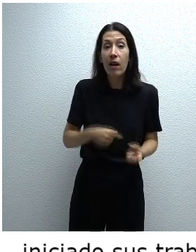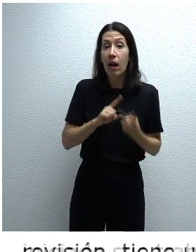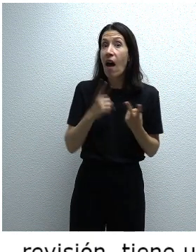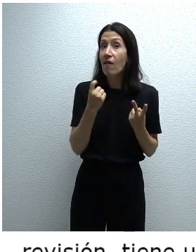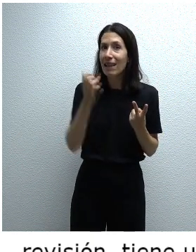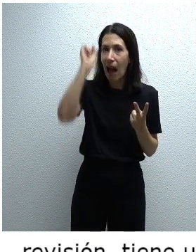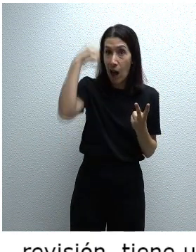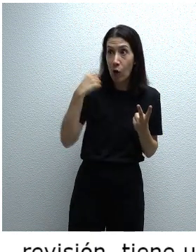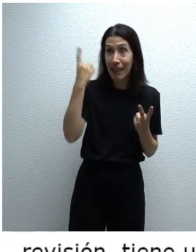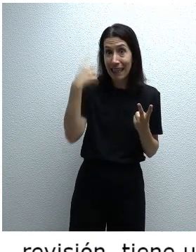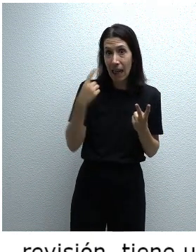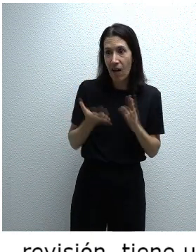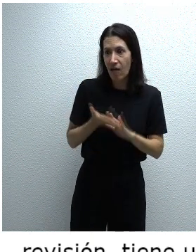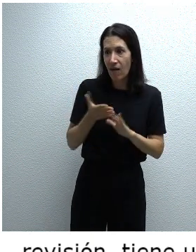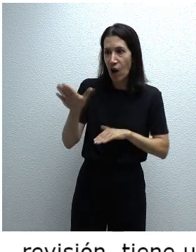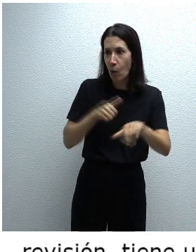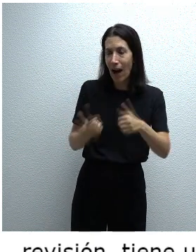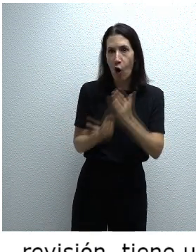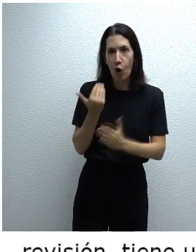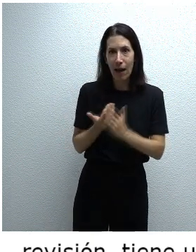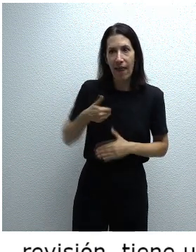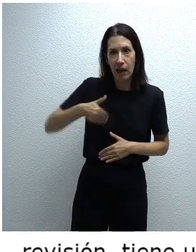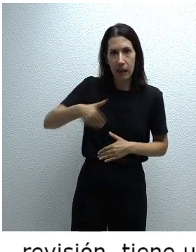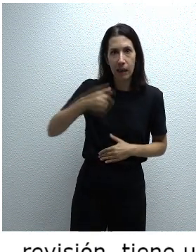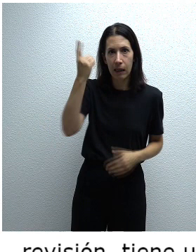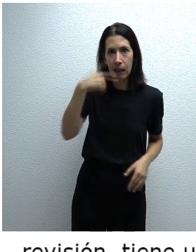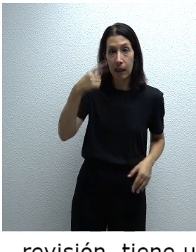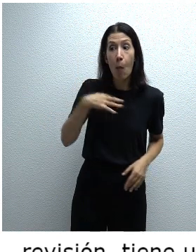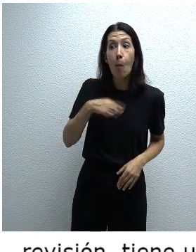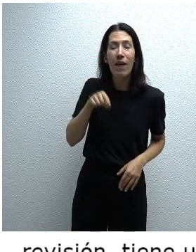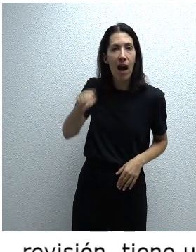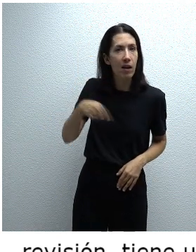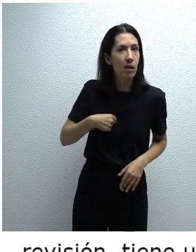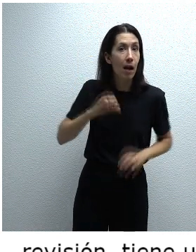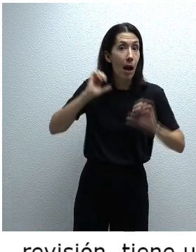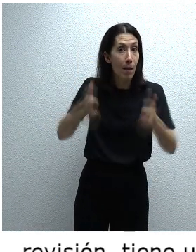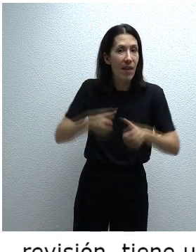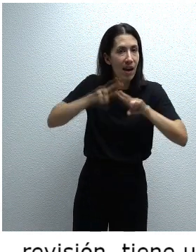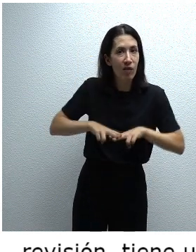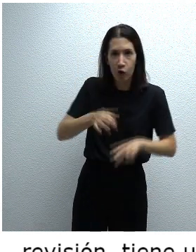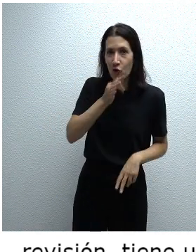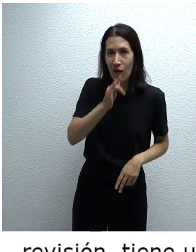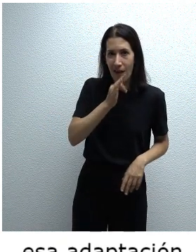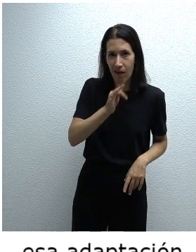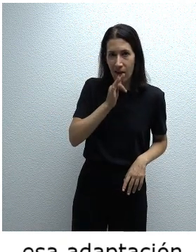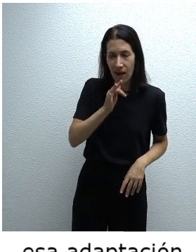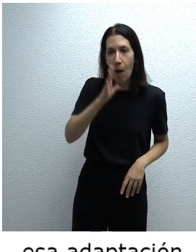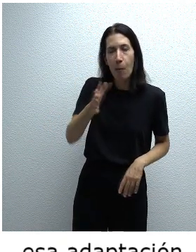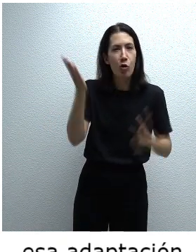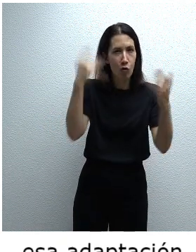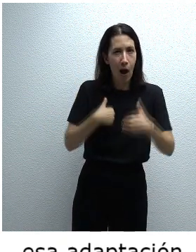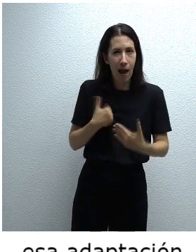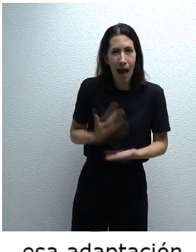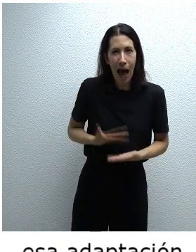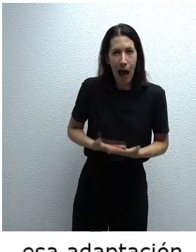Aragón, que sé que han convocado unas jornadas, pero que quizá ahí pues no podremos empezar con la revisión por la falta de ese soporte